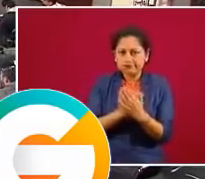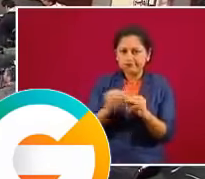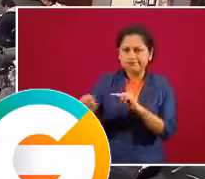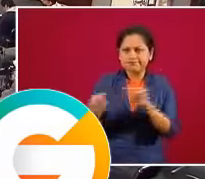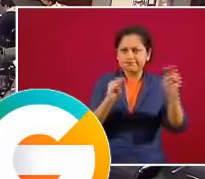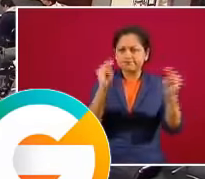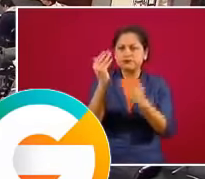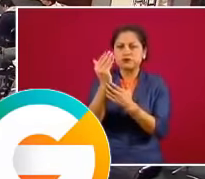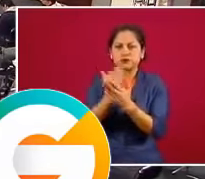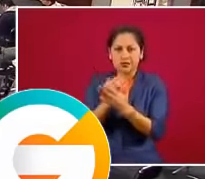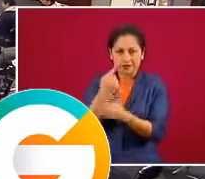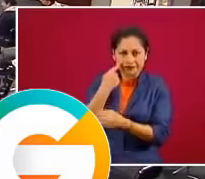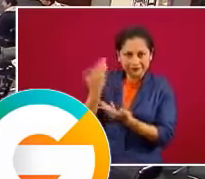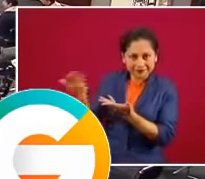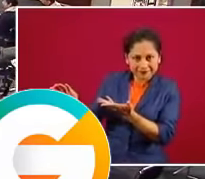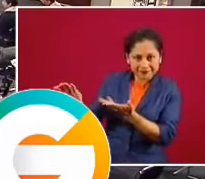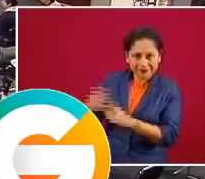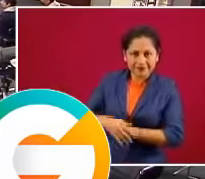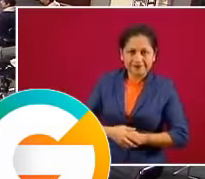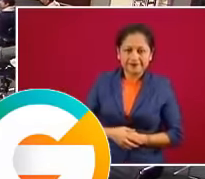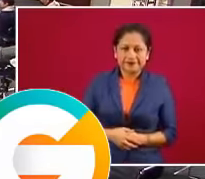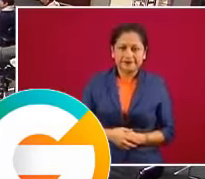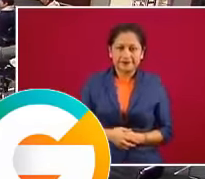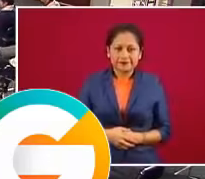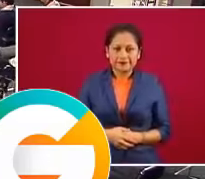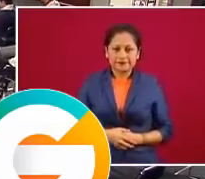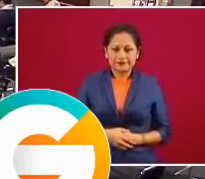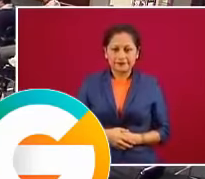lámina. Miren esto.